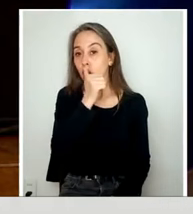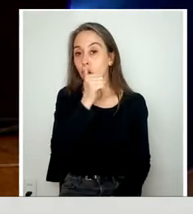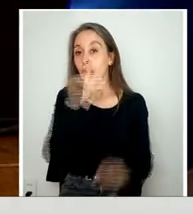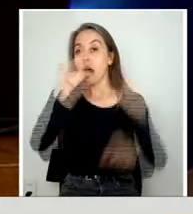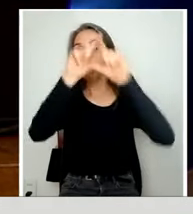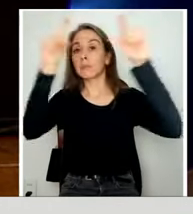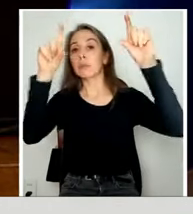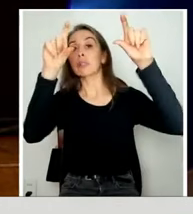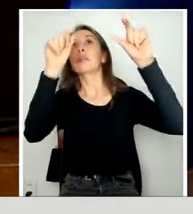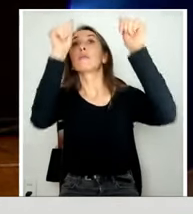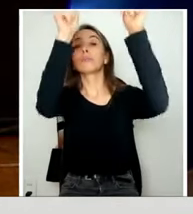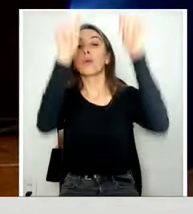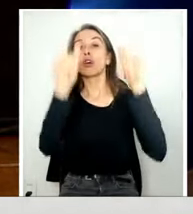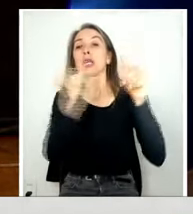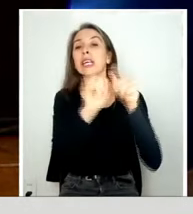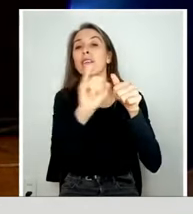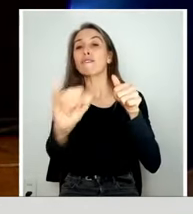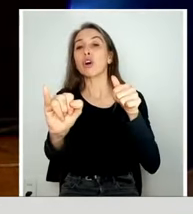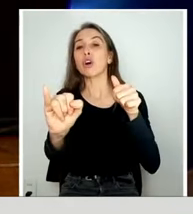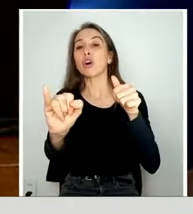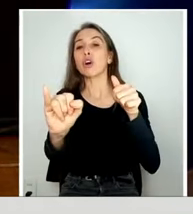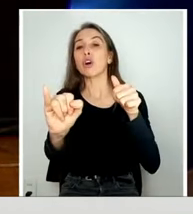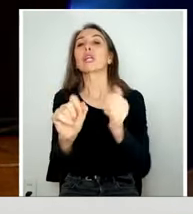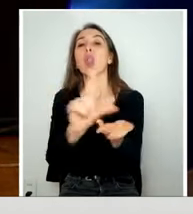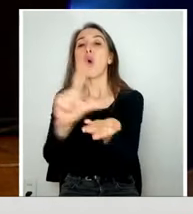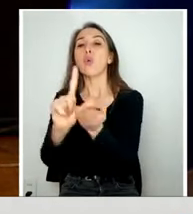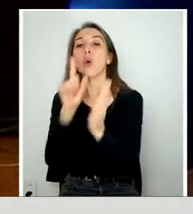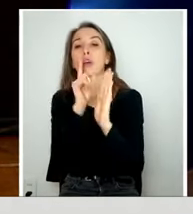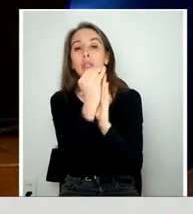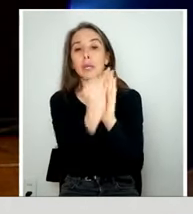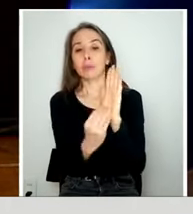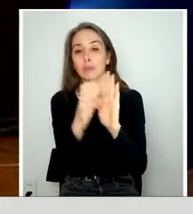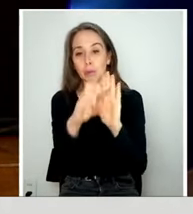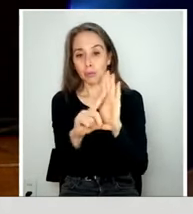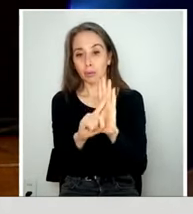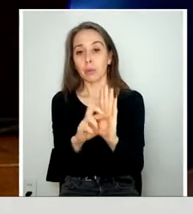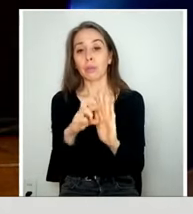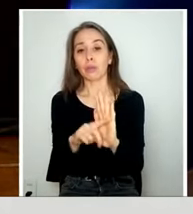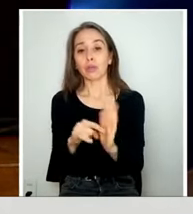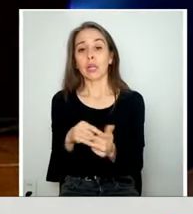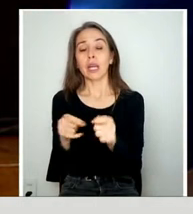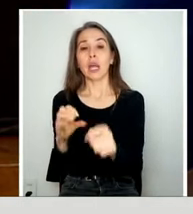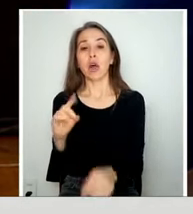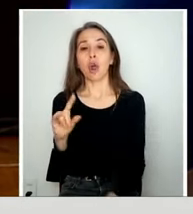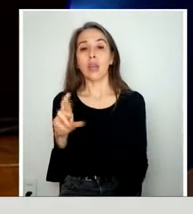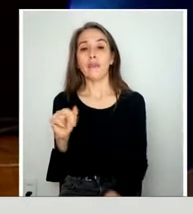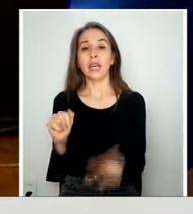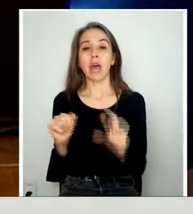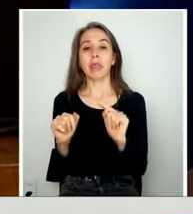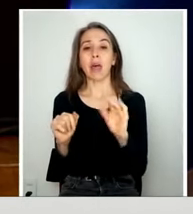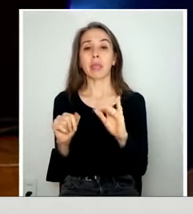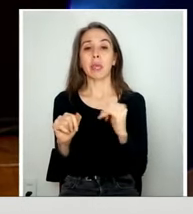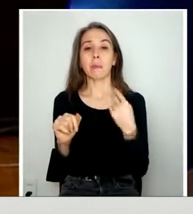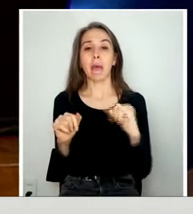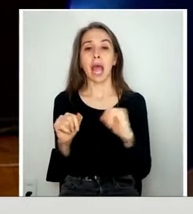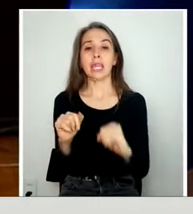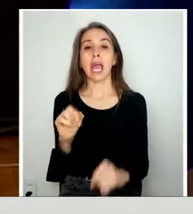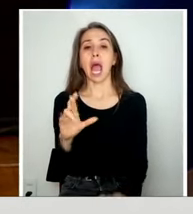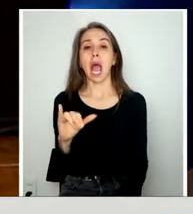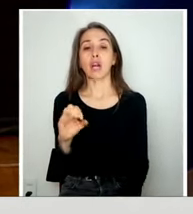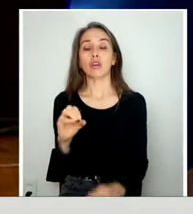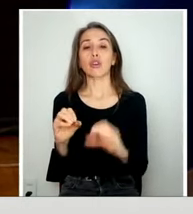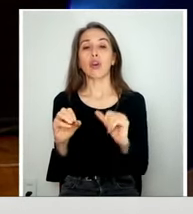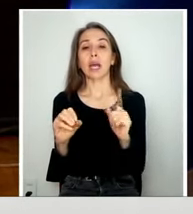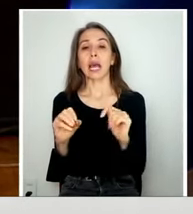indica proyecto iniciado moción de las diputadas Olivera y santibáñez y de los diputados señores Arroyo Calixto Celis